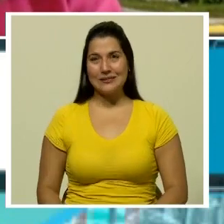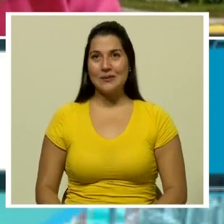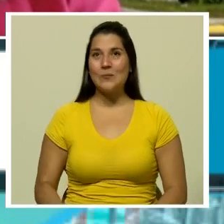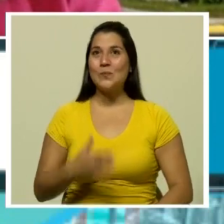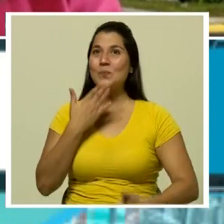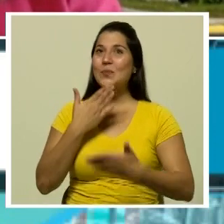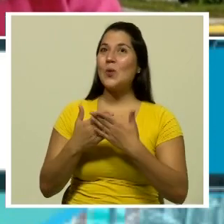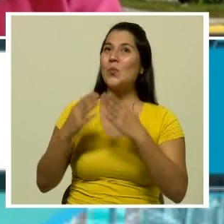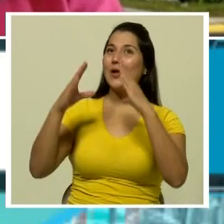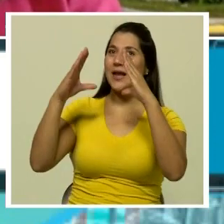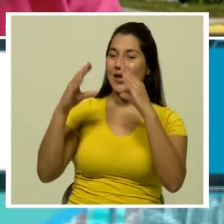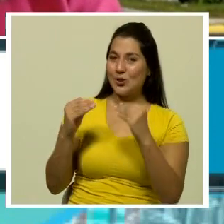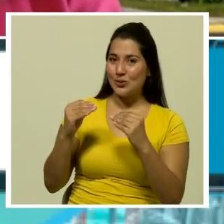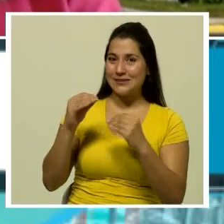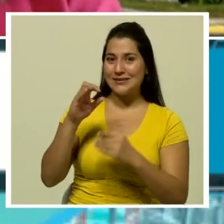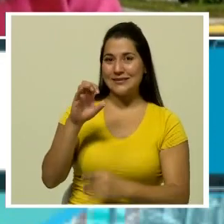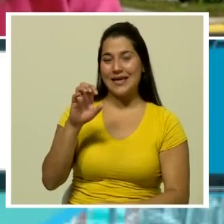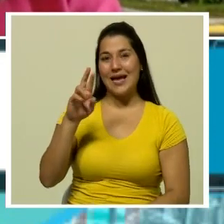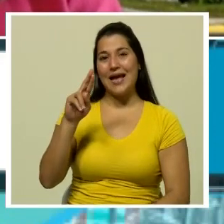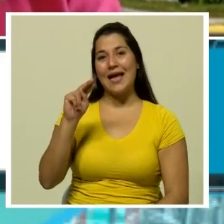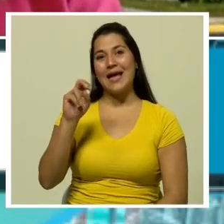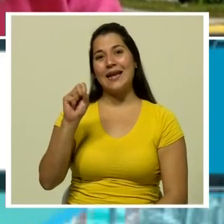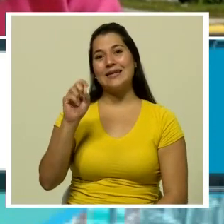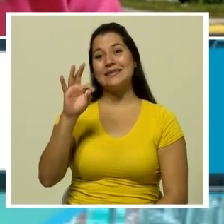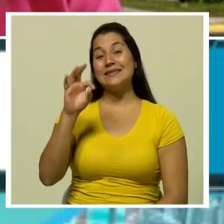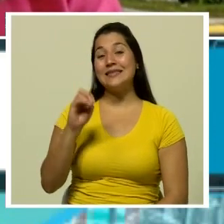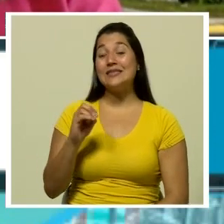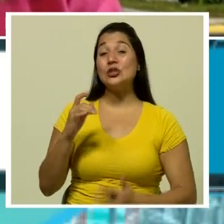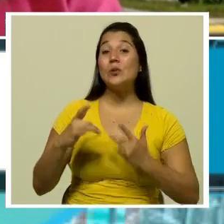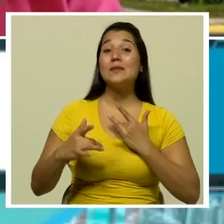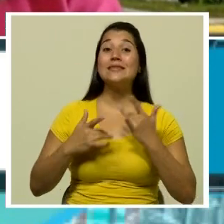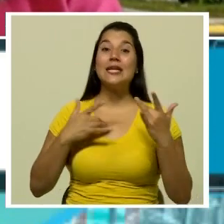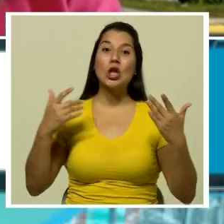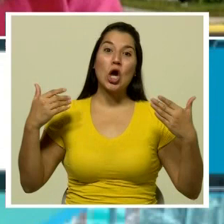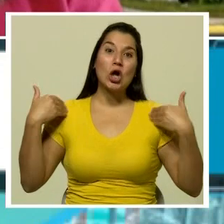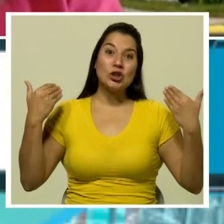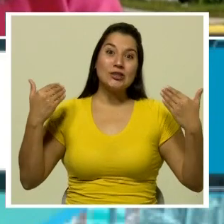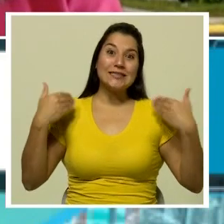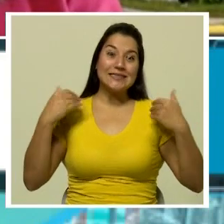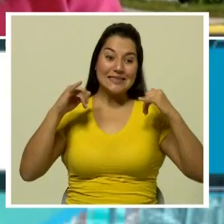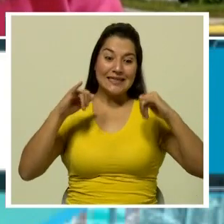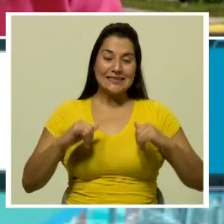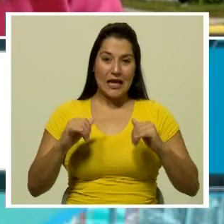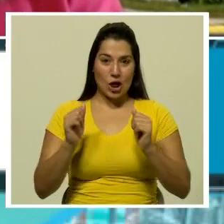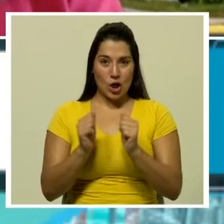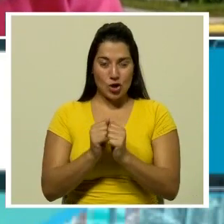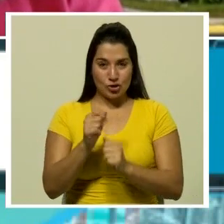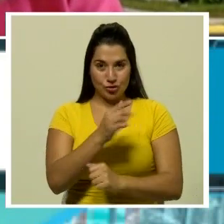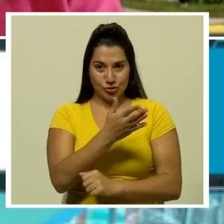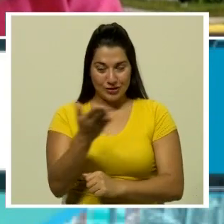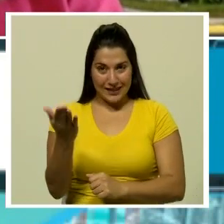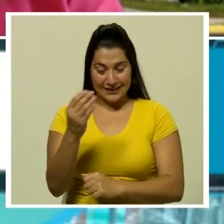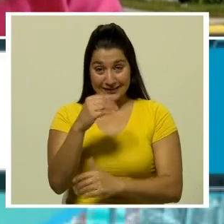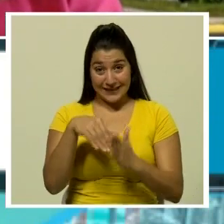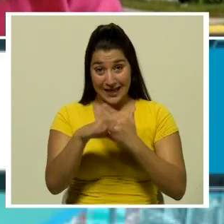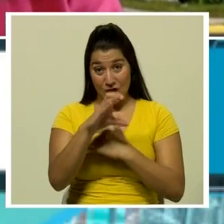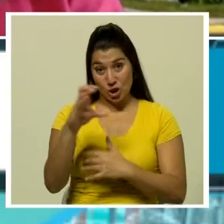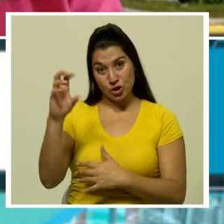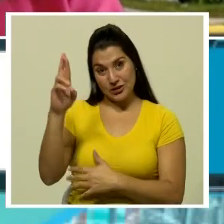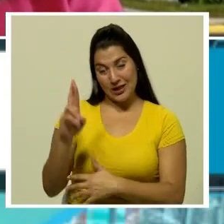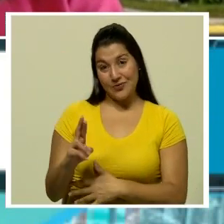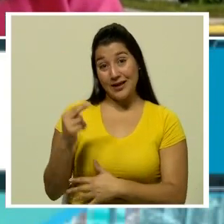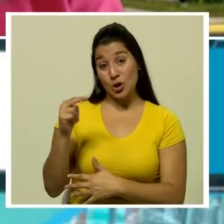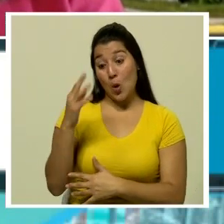Buenas noches, Ernesto, y muy contenta de estar con ustedes en Costa Rica Noticias, sobre todo porque justo en